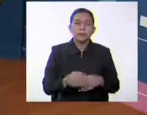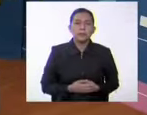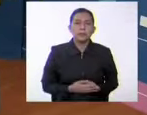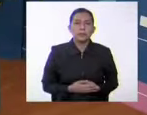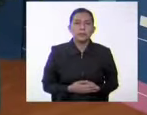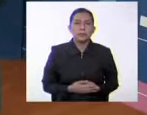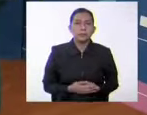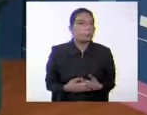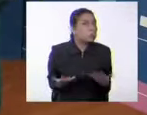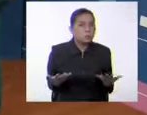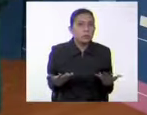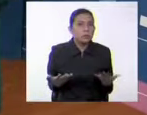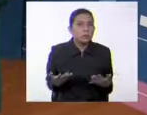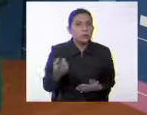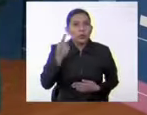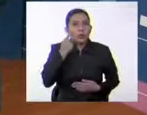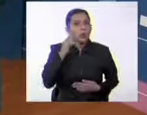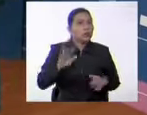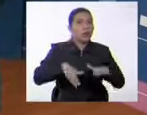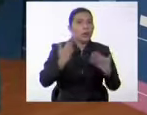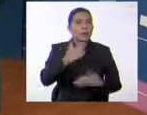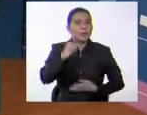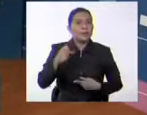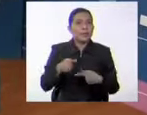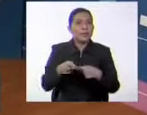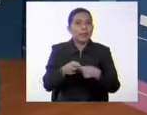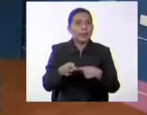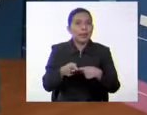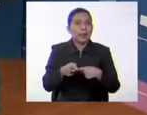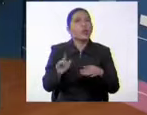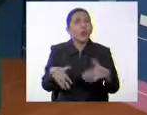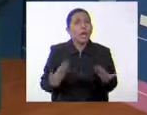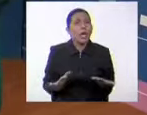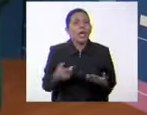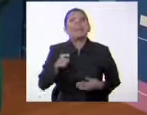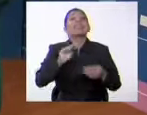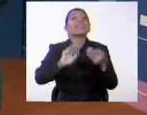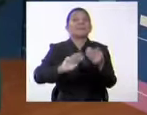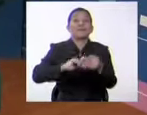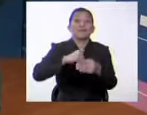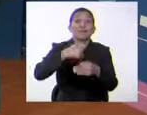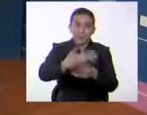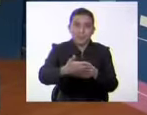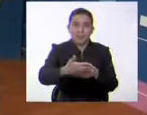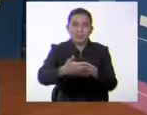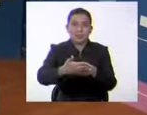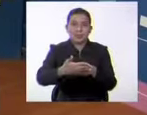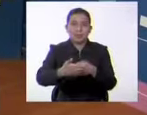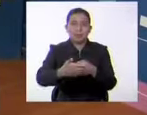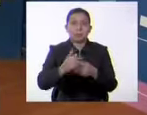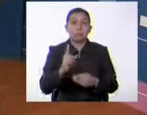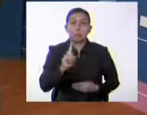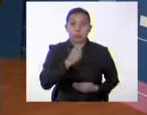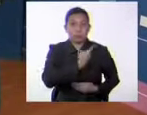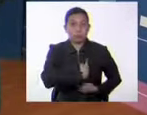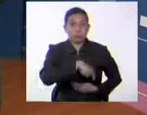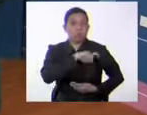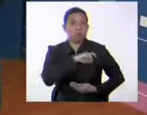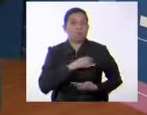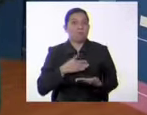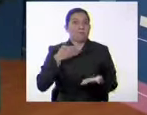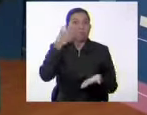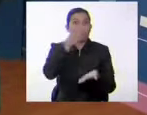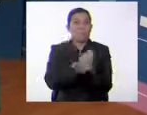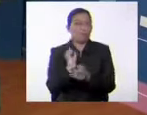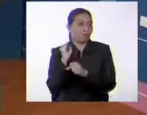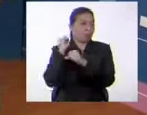aparece Inglaterra, porque Inglaterra viene después, ¿verdad? Vienen primero los españoles y no